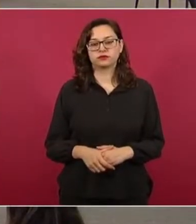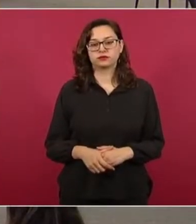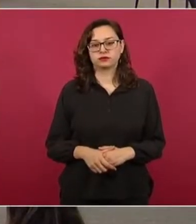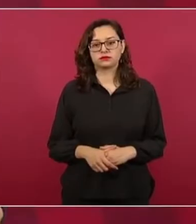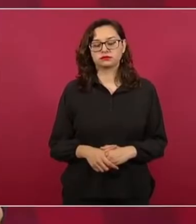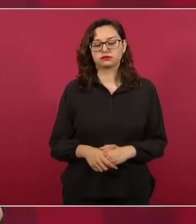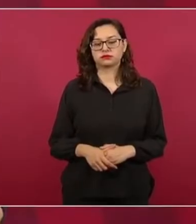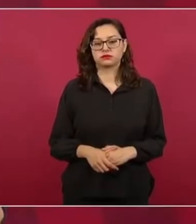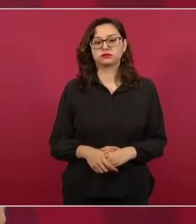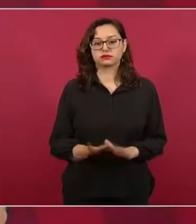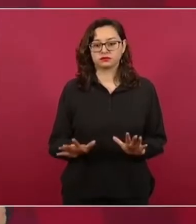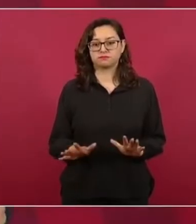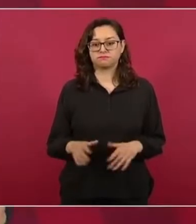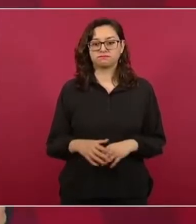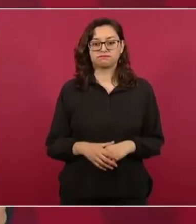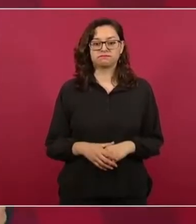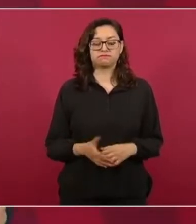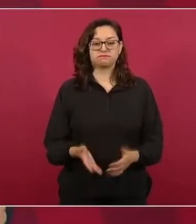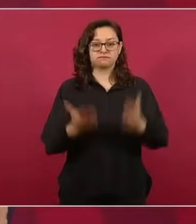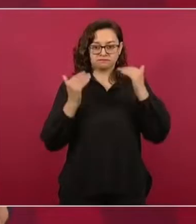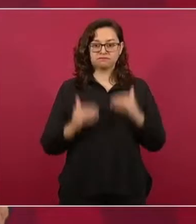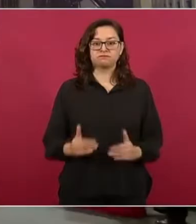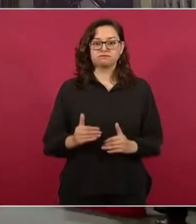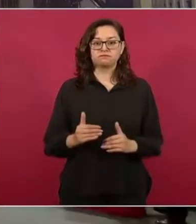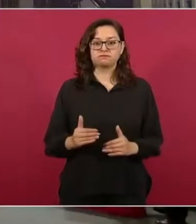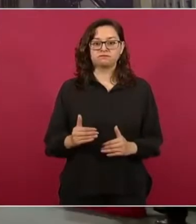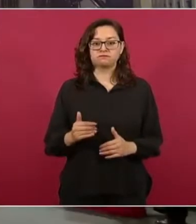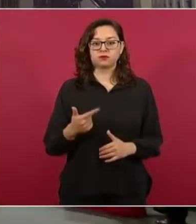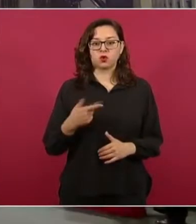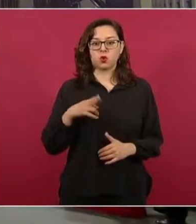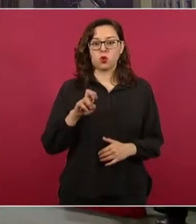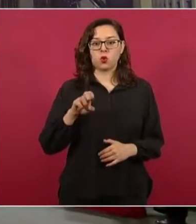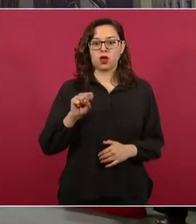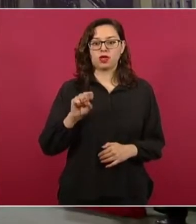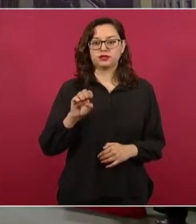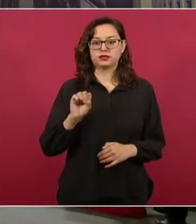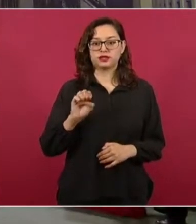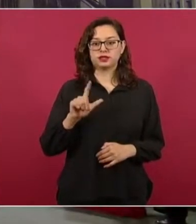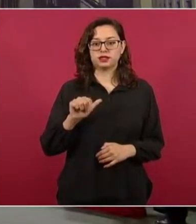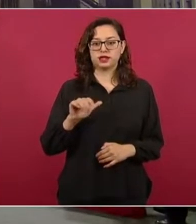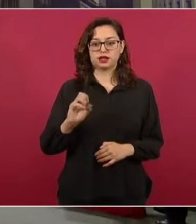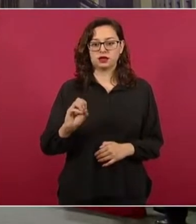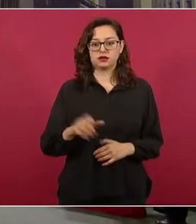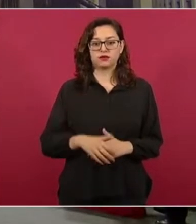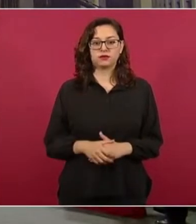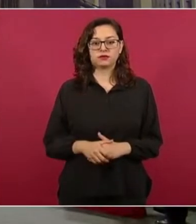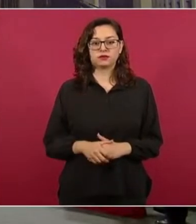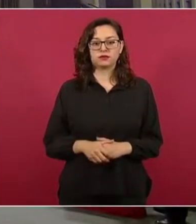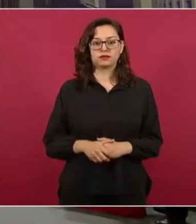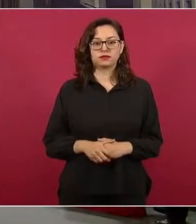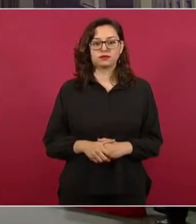Entonces son de los temas pendientes. Ahora sí vamos con Wenceslao.